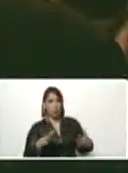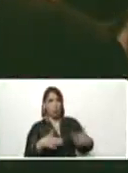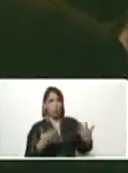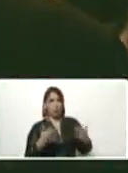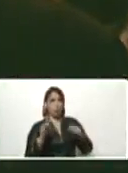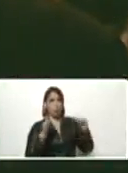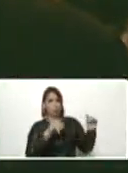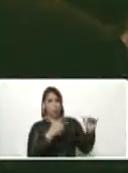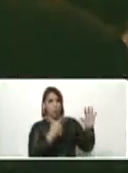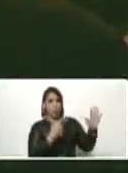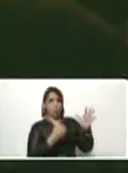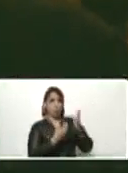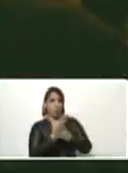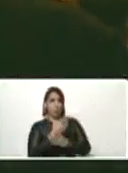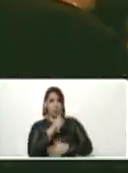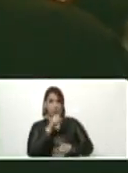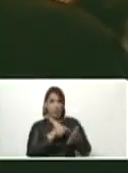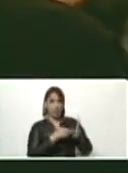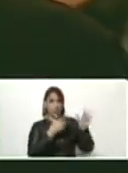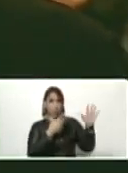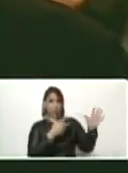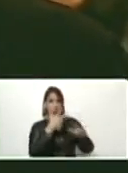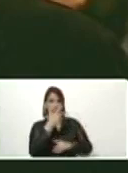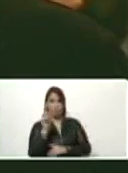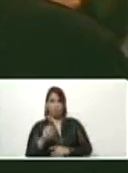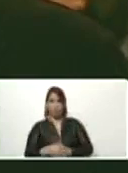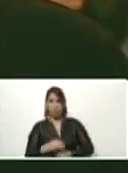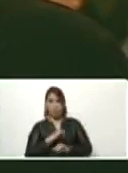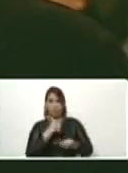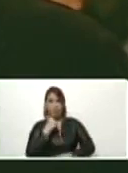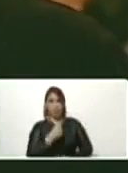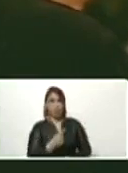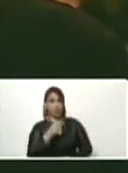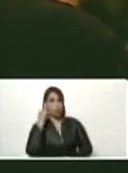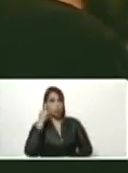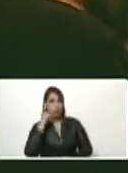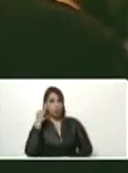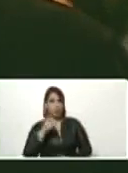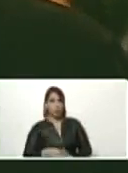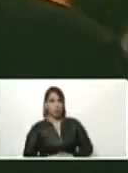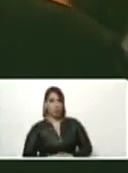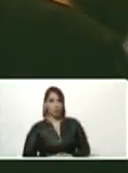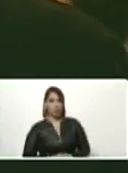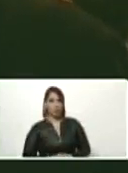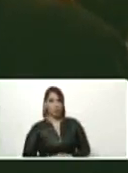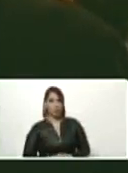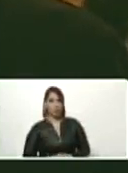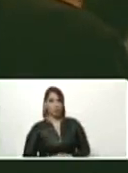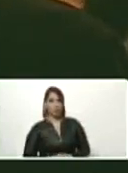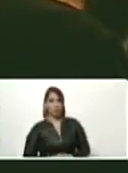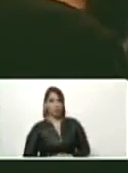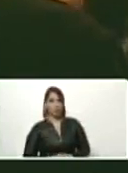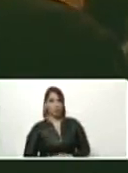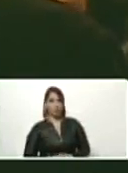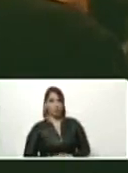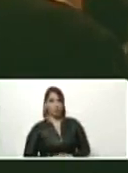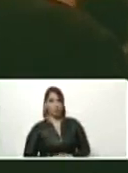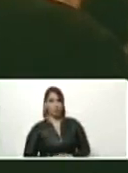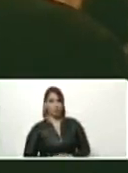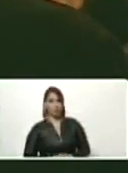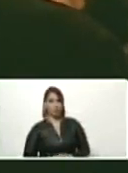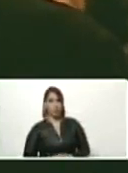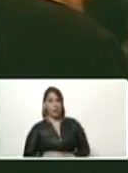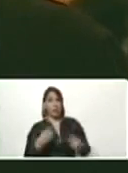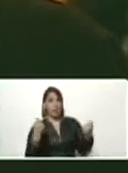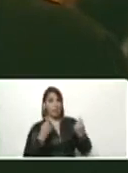8 de mayo de 1830, ya había dicho que Sucre era sin lugar a duda el haber de América. La campaña de